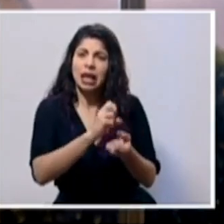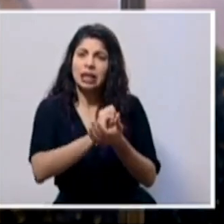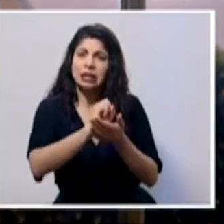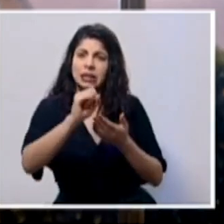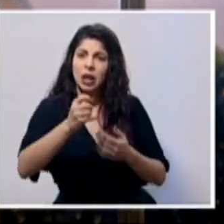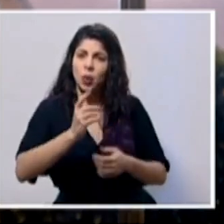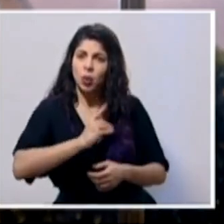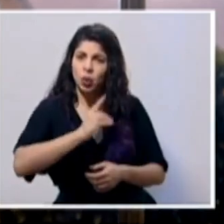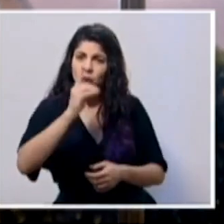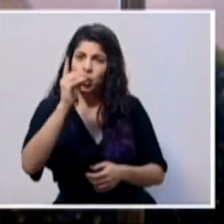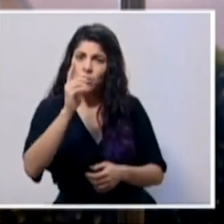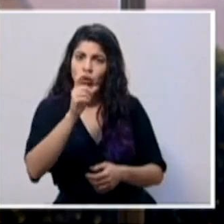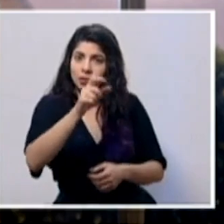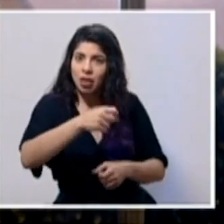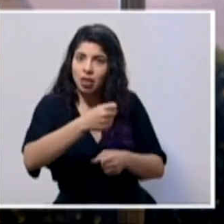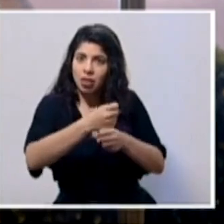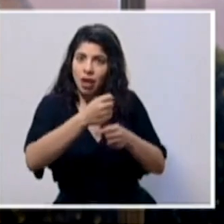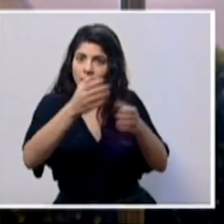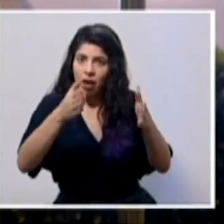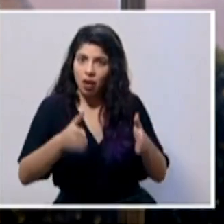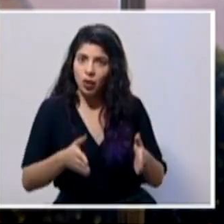San Juan de Dios, del personal.